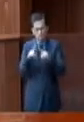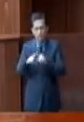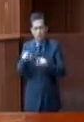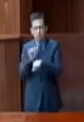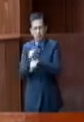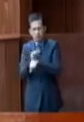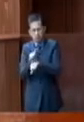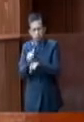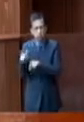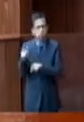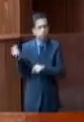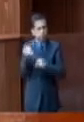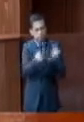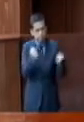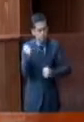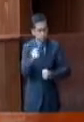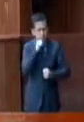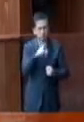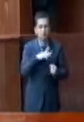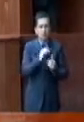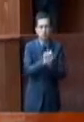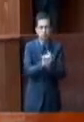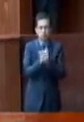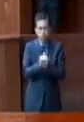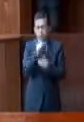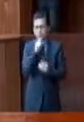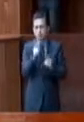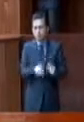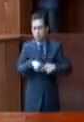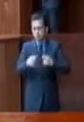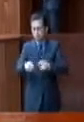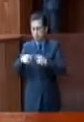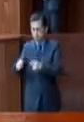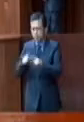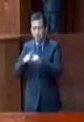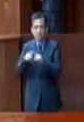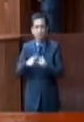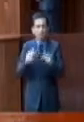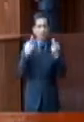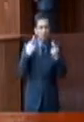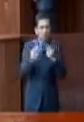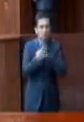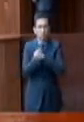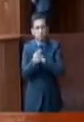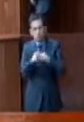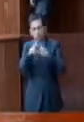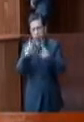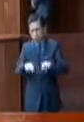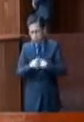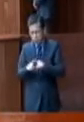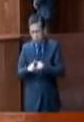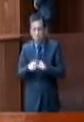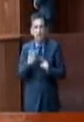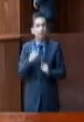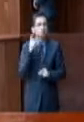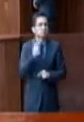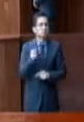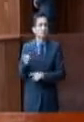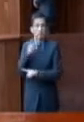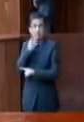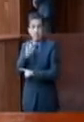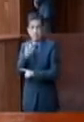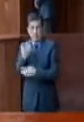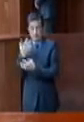realizaron rifas así como la entrega de electrodomésticos con lo cual a decir del quejoso se cometieron las infracciones relativas al uso indebido de recursos